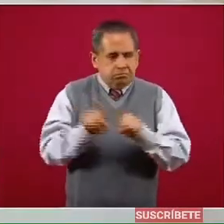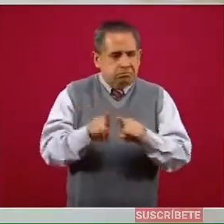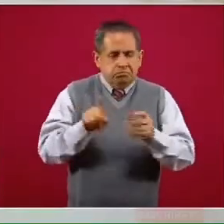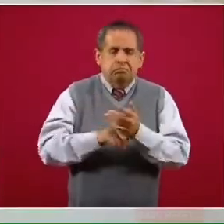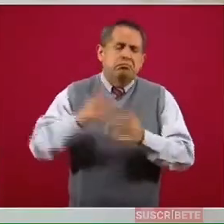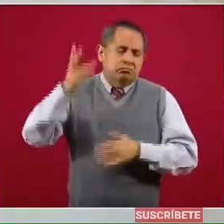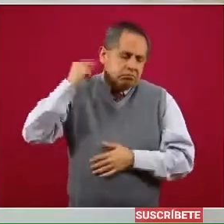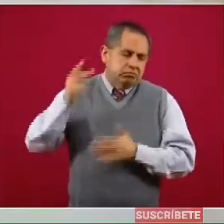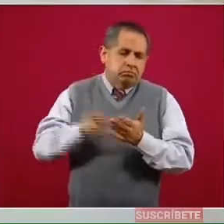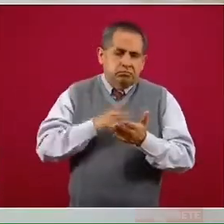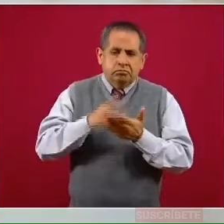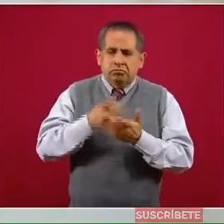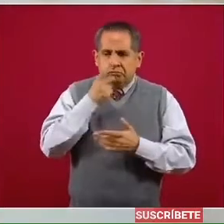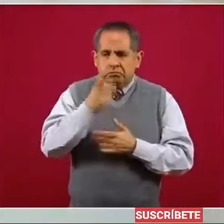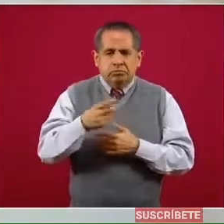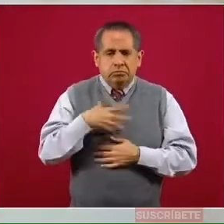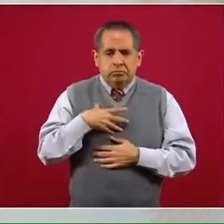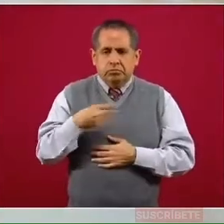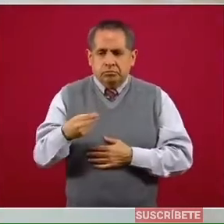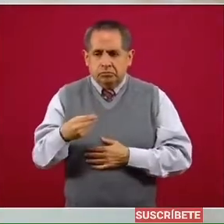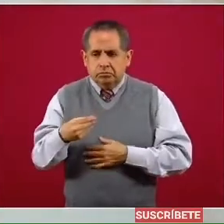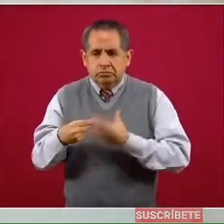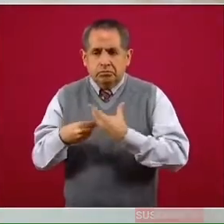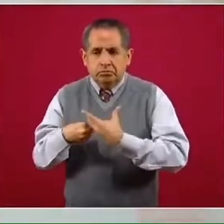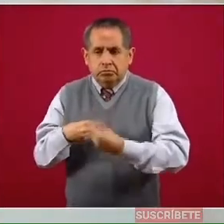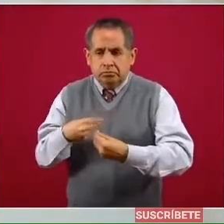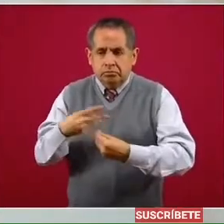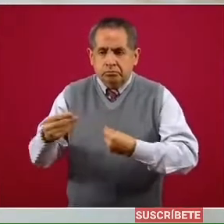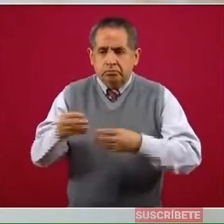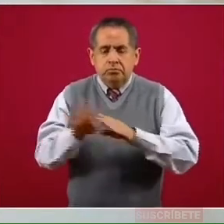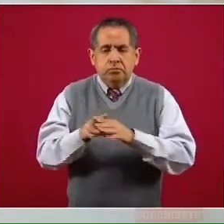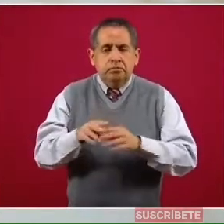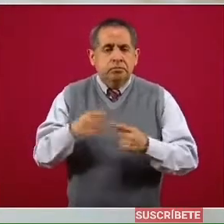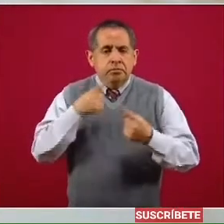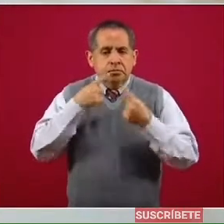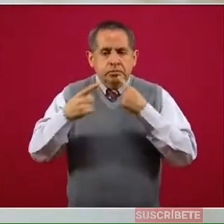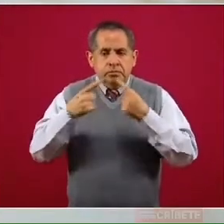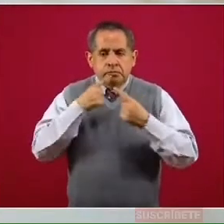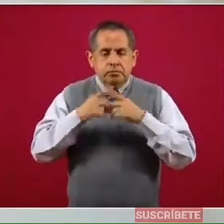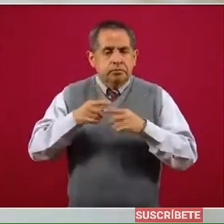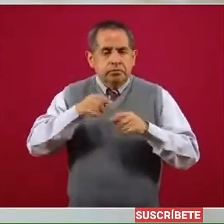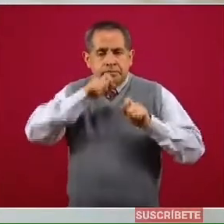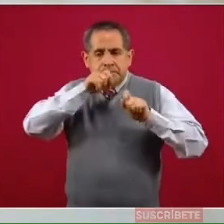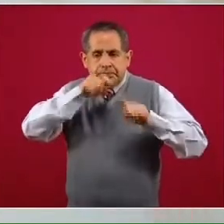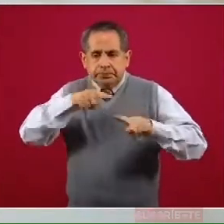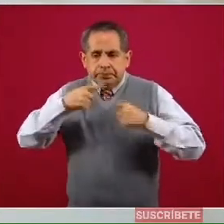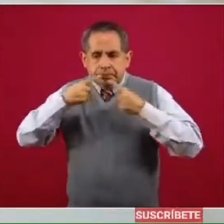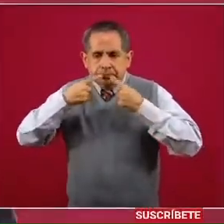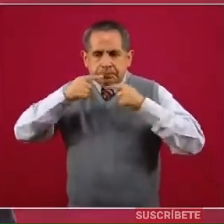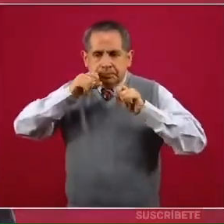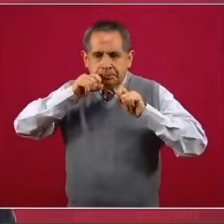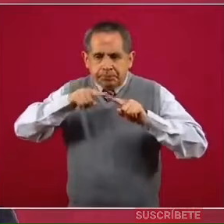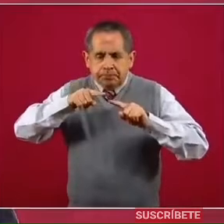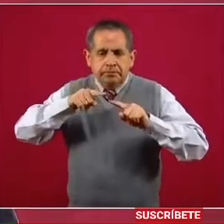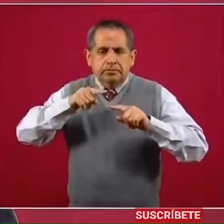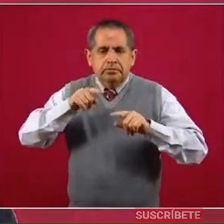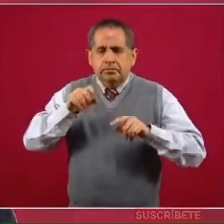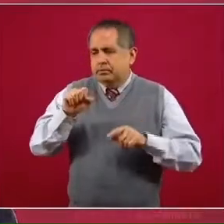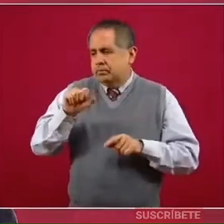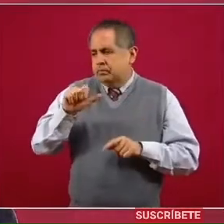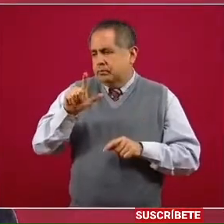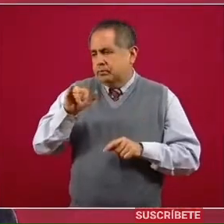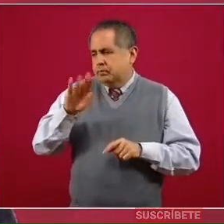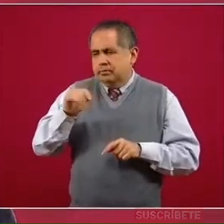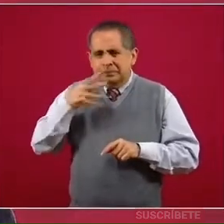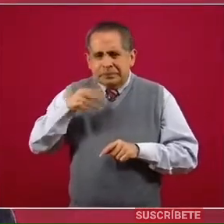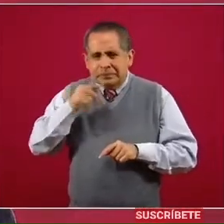otra vez y que siempre es importante recordarlo. Es la vía respiratoria, son las secreciones respiratorias, la saliva,